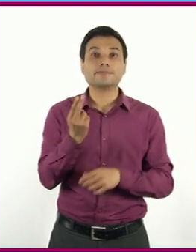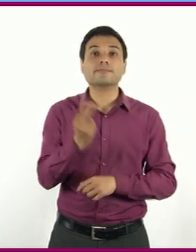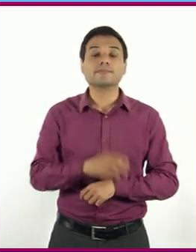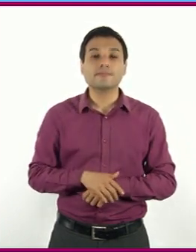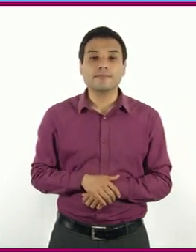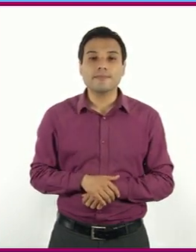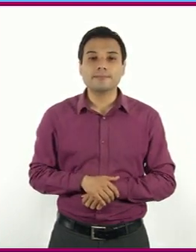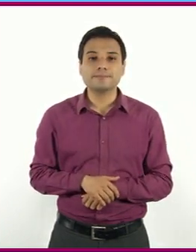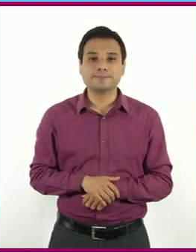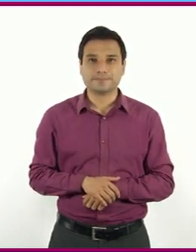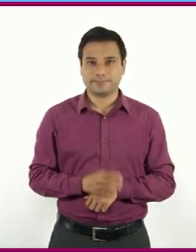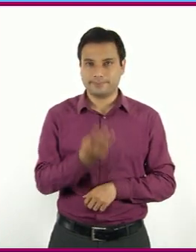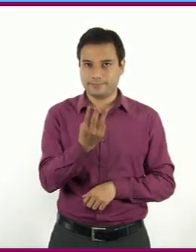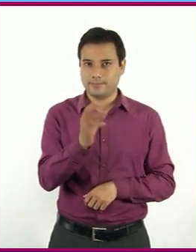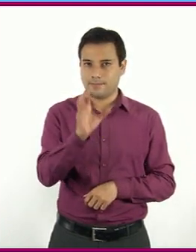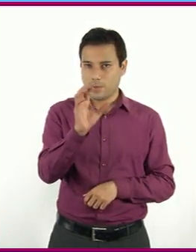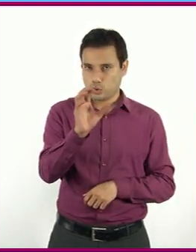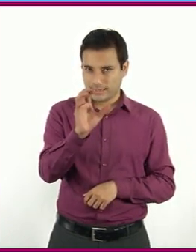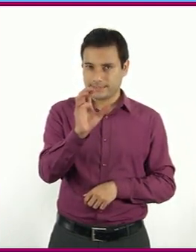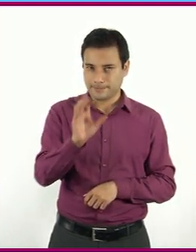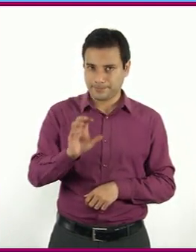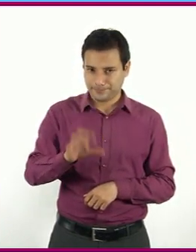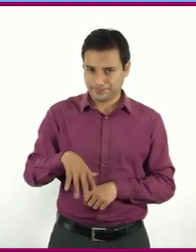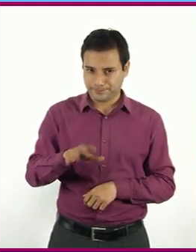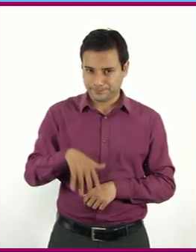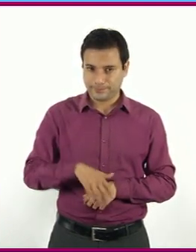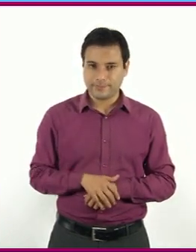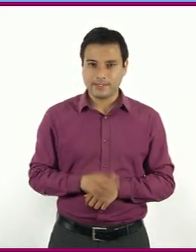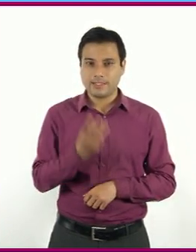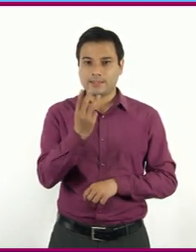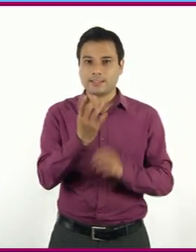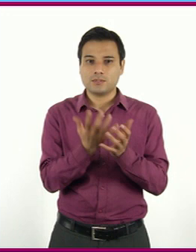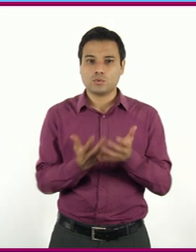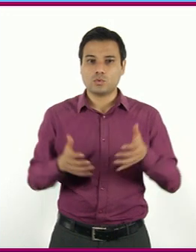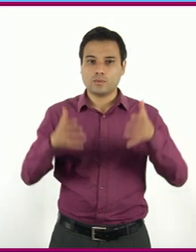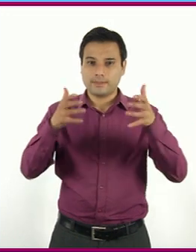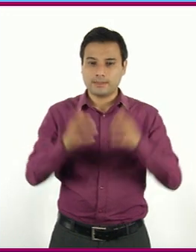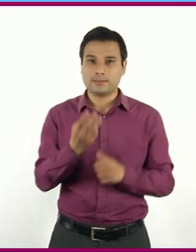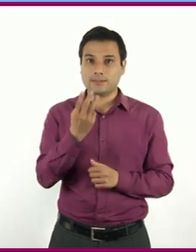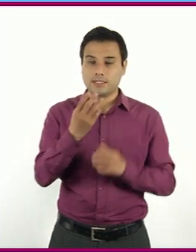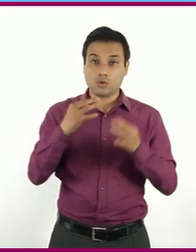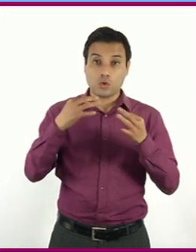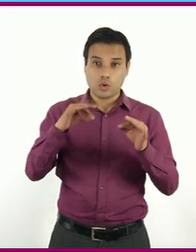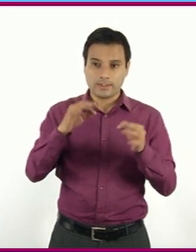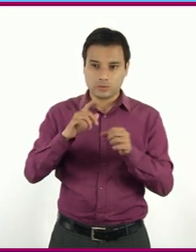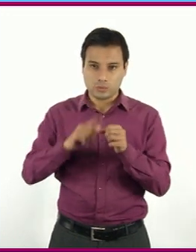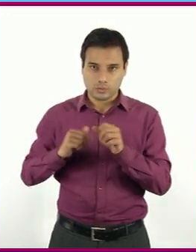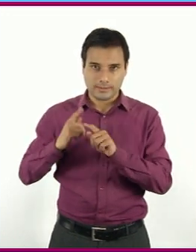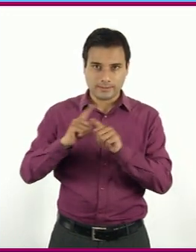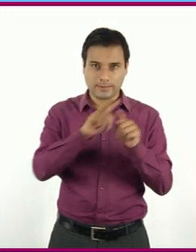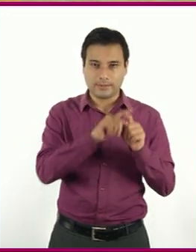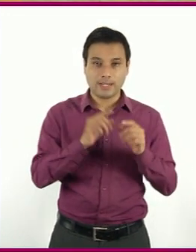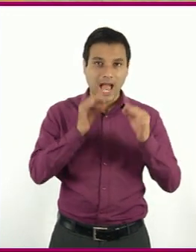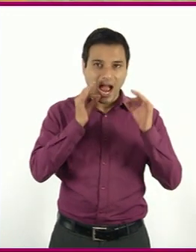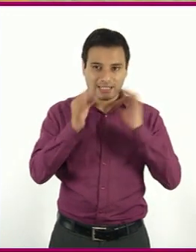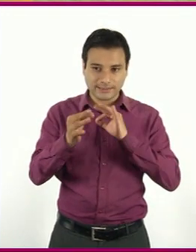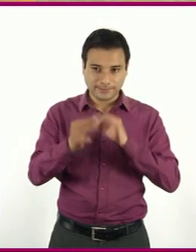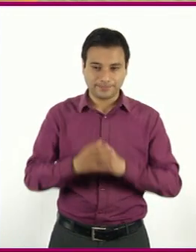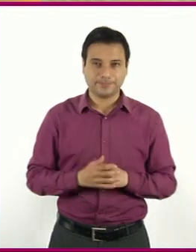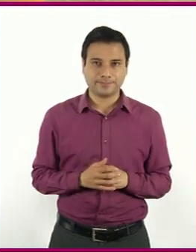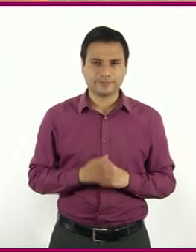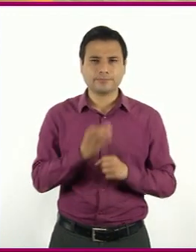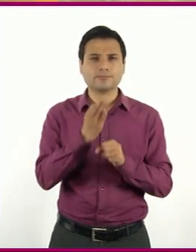pelotas pequeñas, 3 cubetas o botes, 3 hojas de diferente color y cinta adhesiva. En